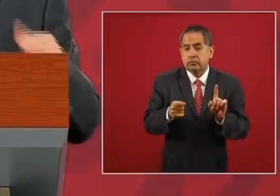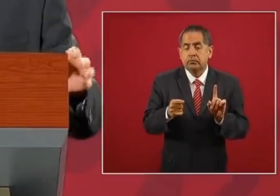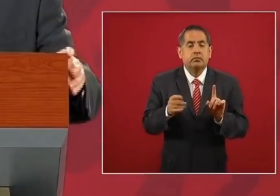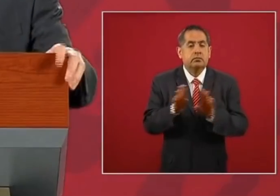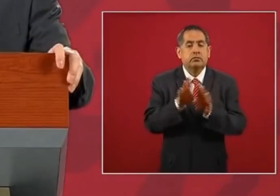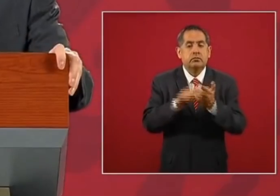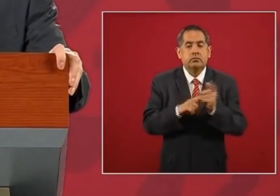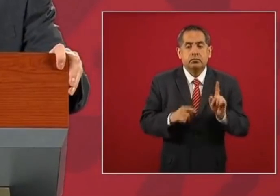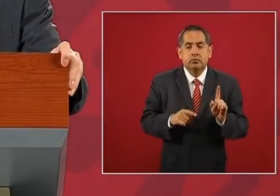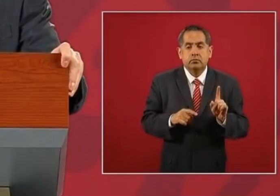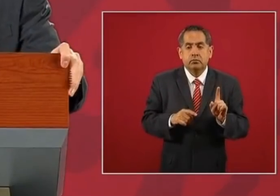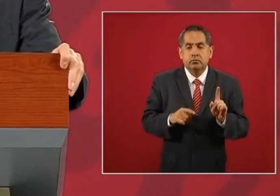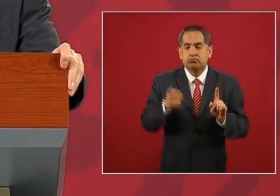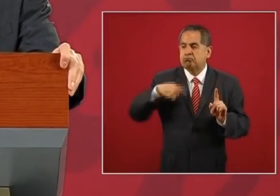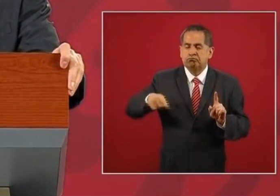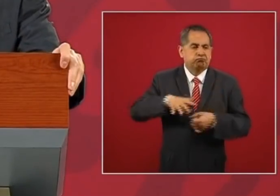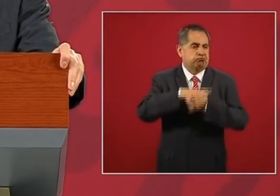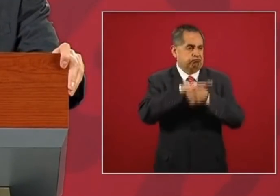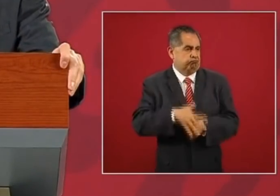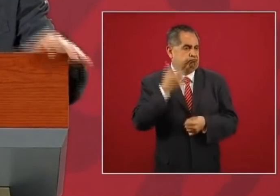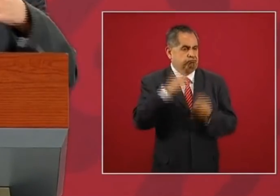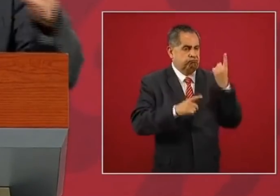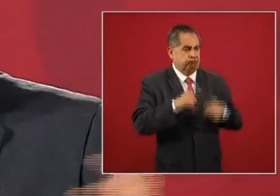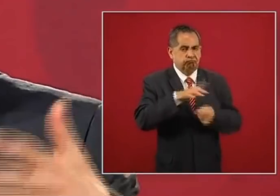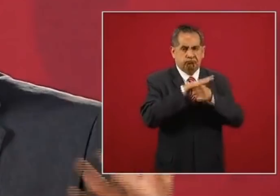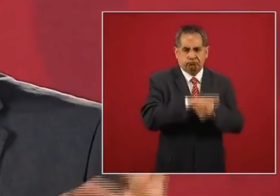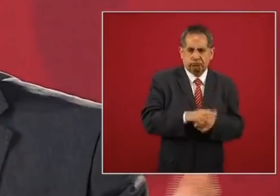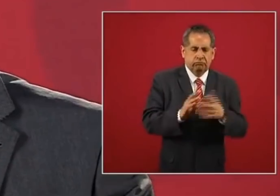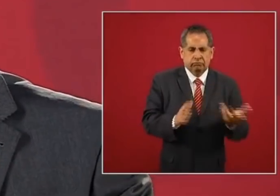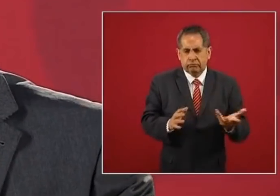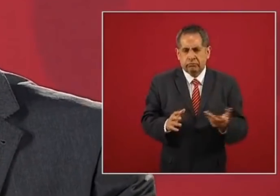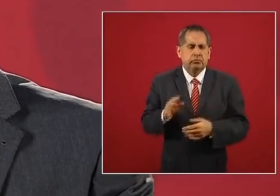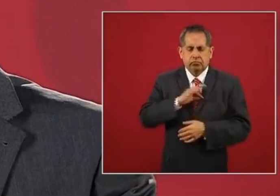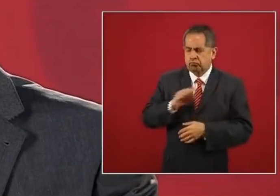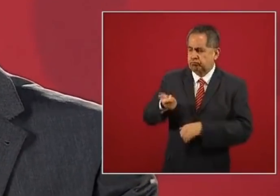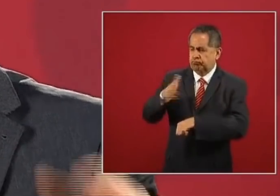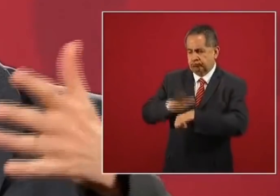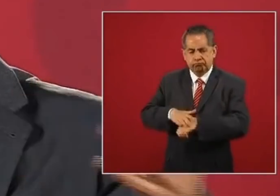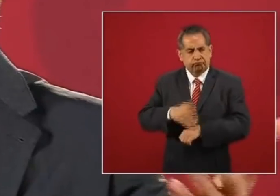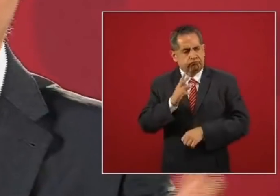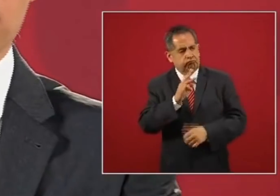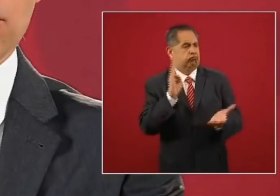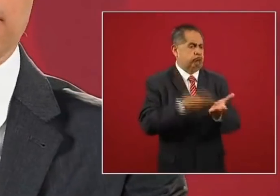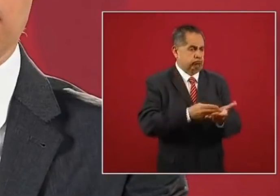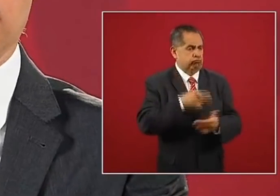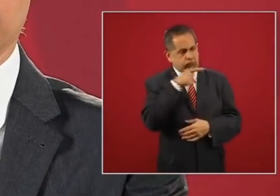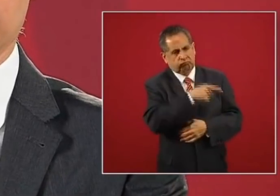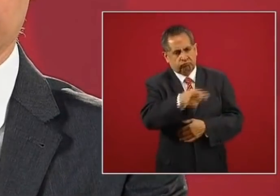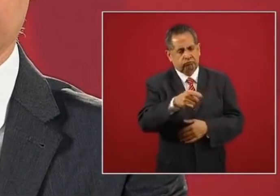tendríamos que ejercer coerción, que puede ser desde una acción administrativa, multar a una